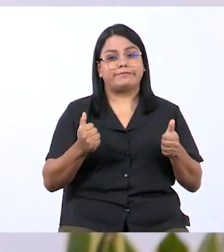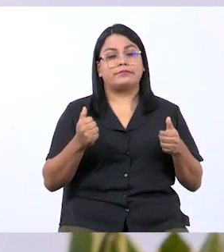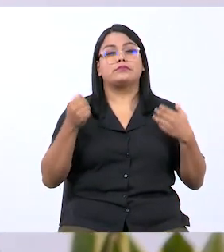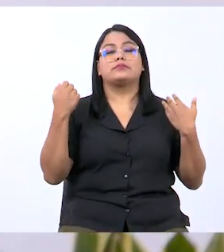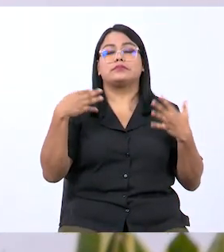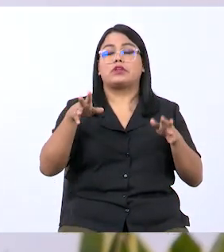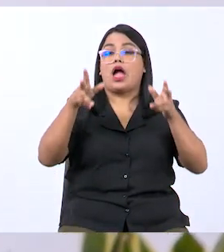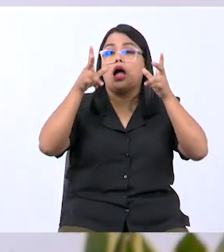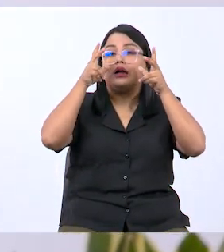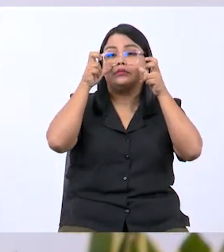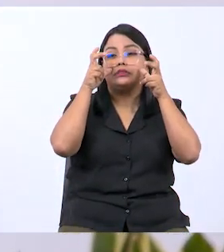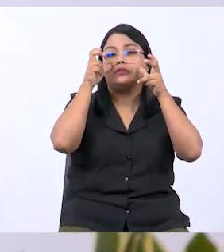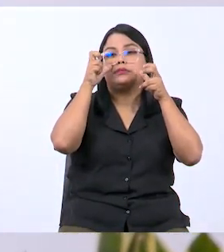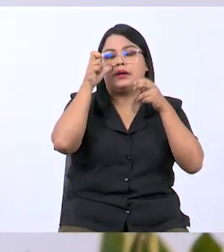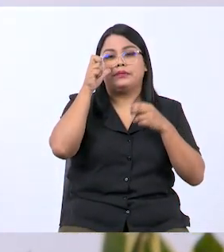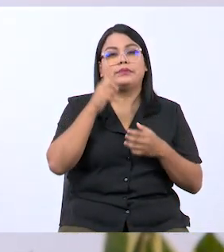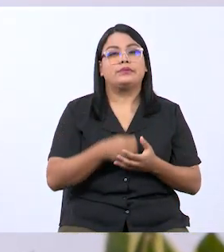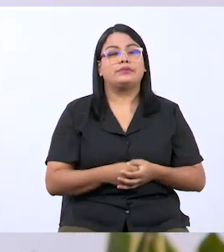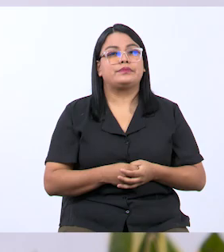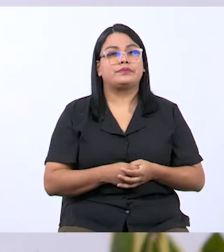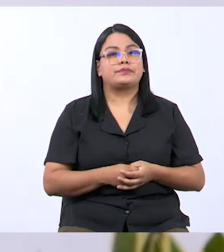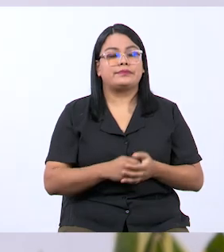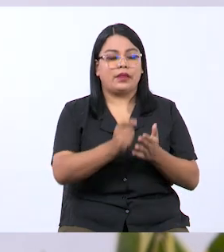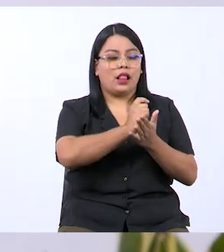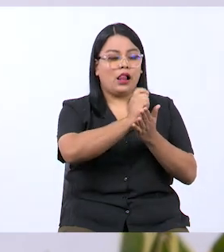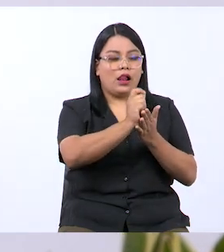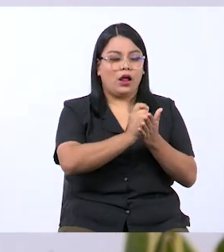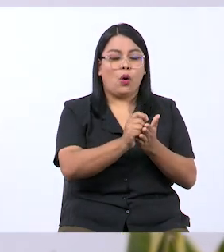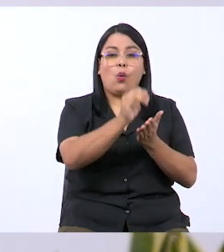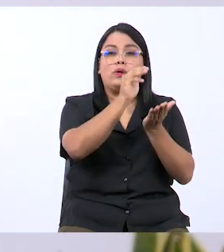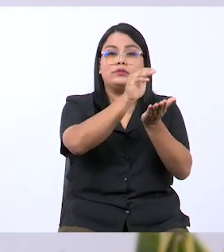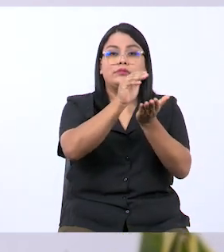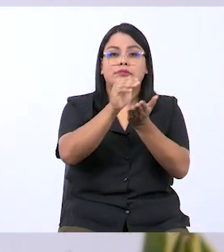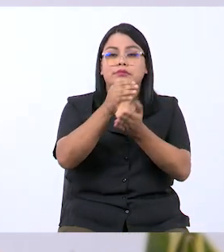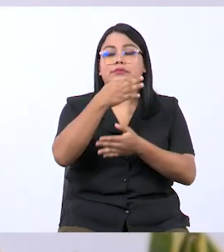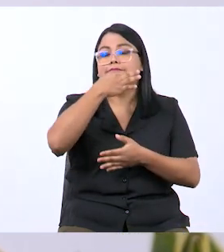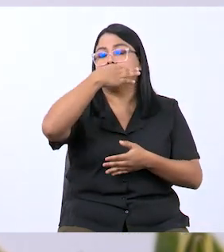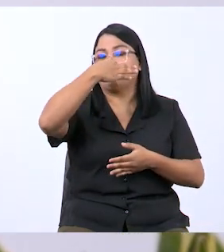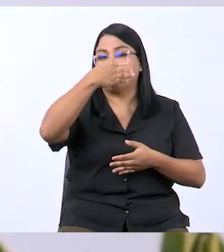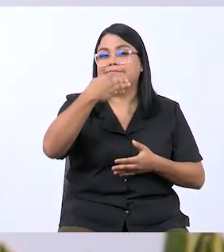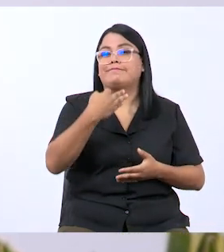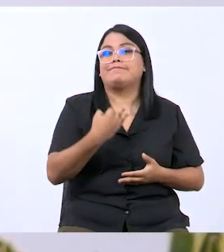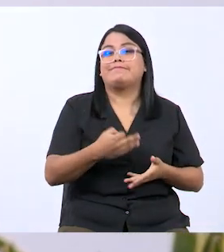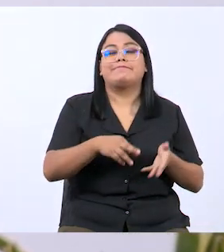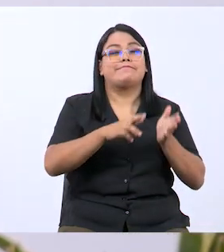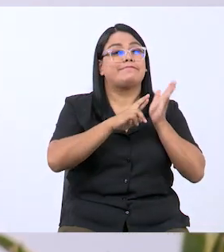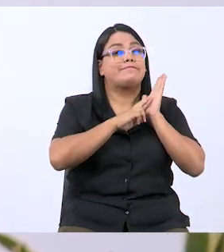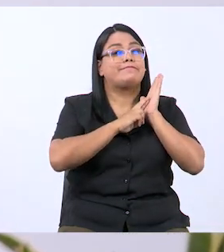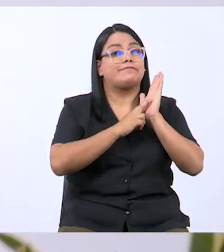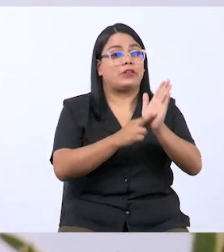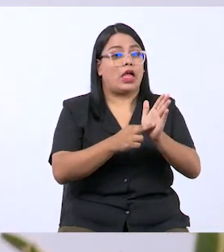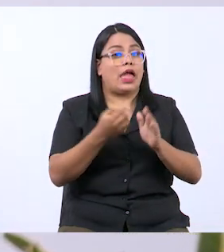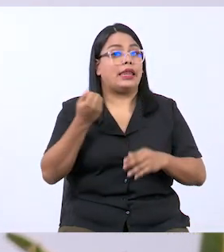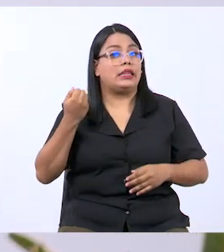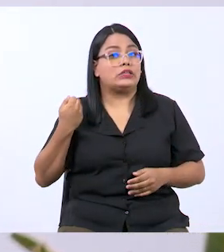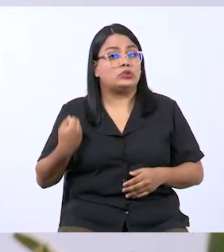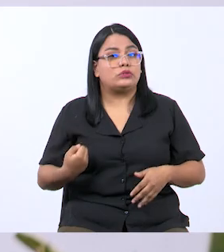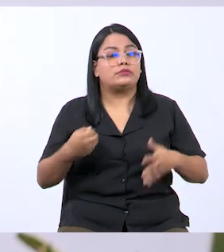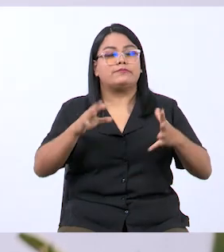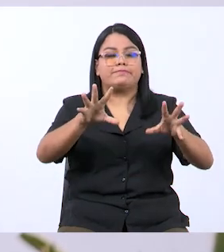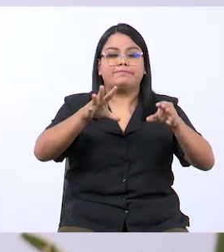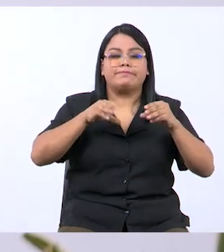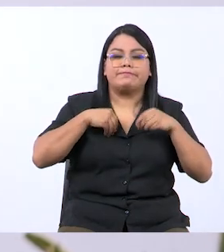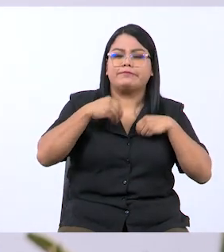Bueno, Francisco, como pudimos observar, la producción textual de cada unidad definitivamente es la evidencia que el estudiantado